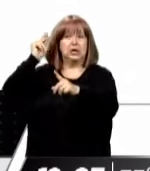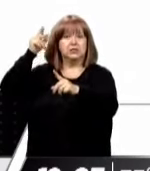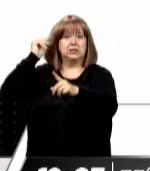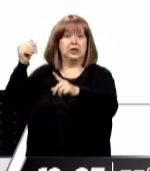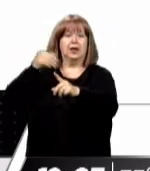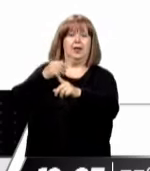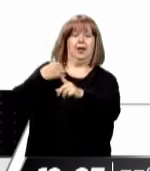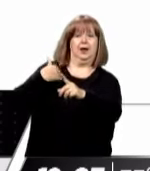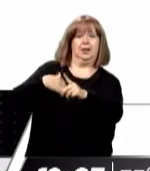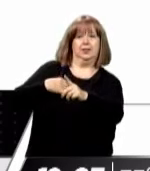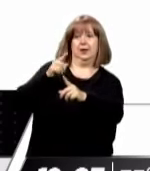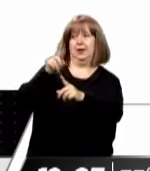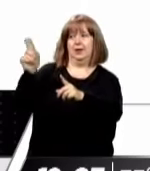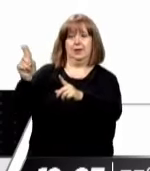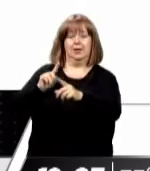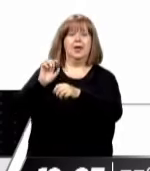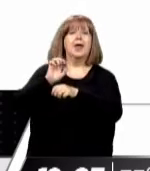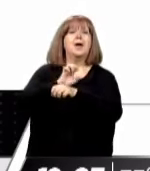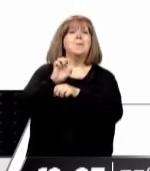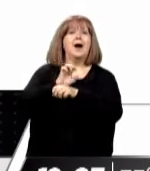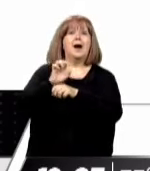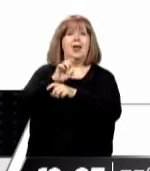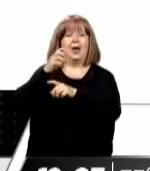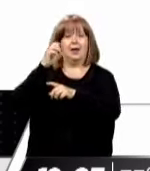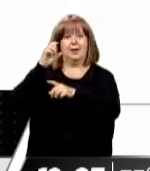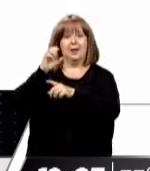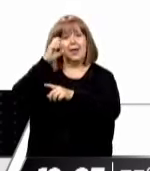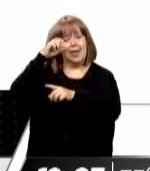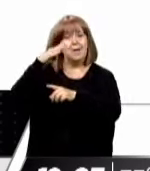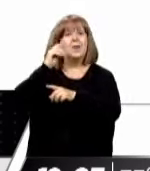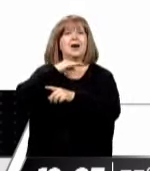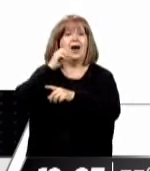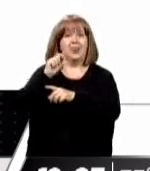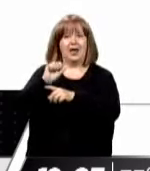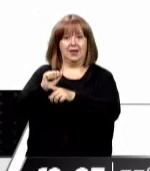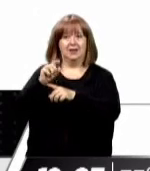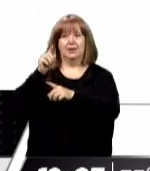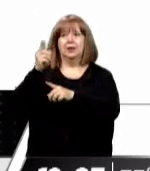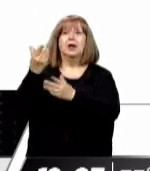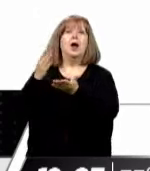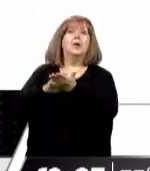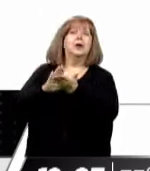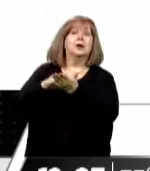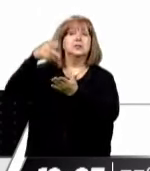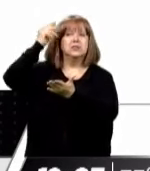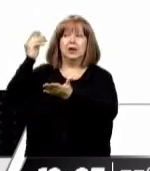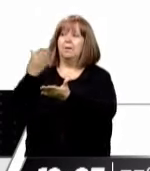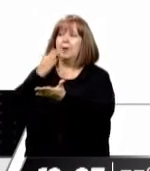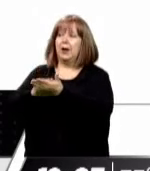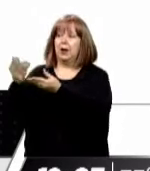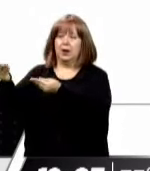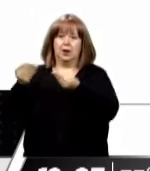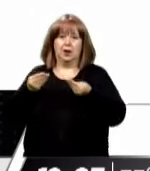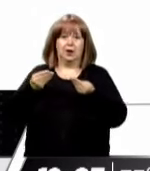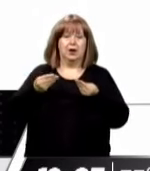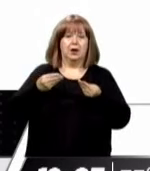las embajadas, la de Chile en la Argentina, que deberá traer la requisitoria de la justicia chilena para rápidamente